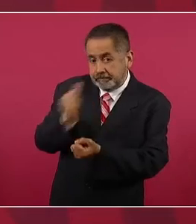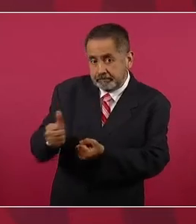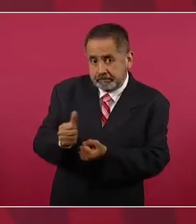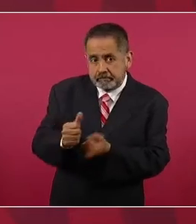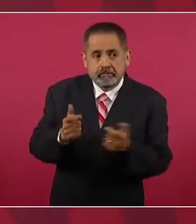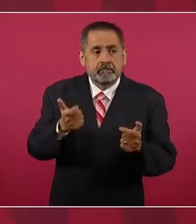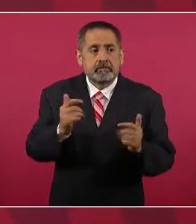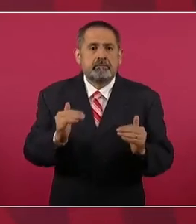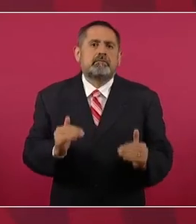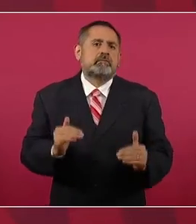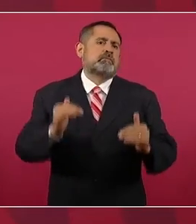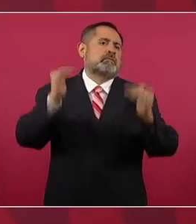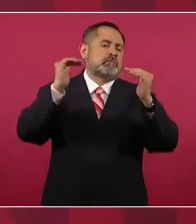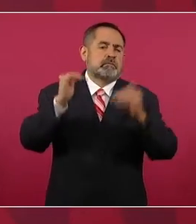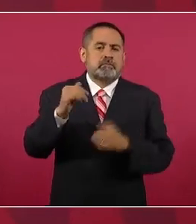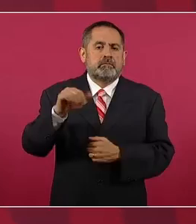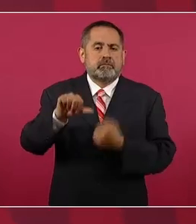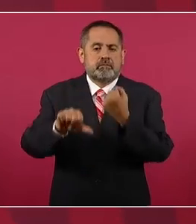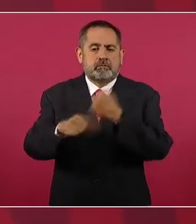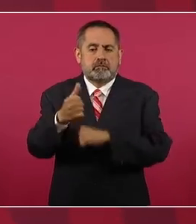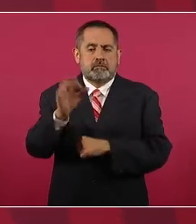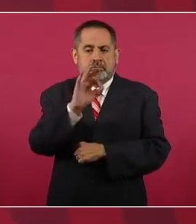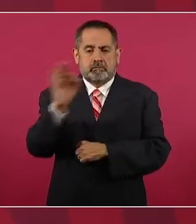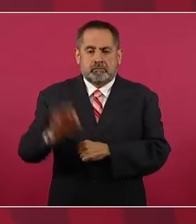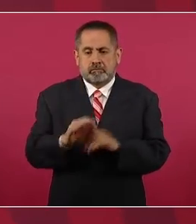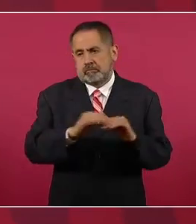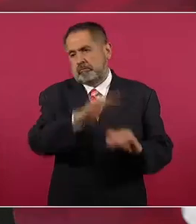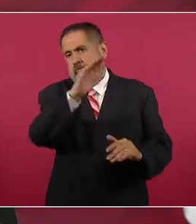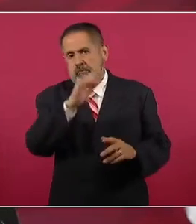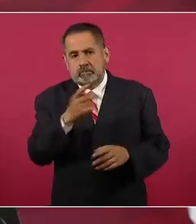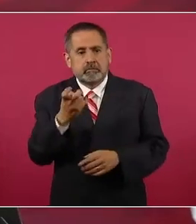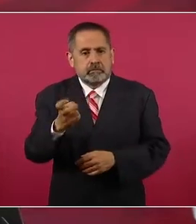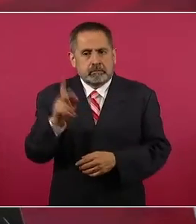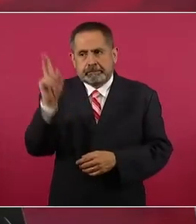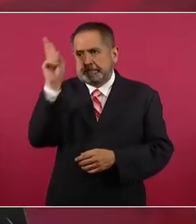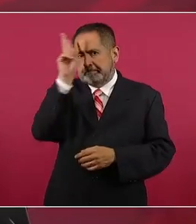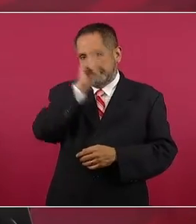11%, y eso afecta muchísimo